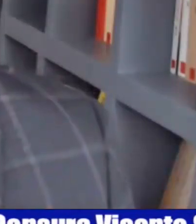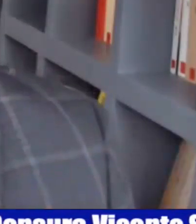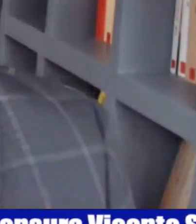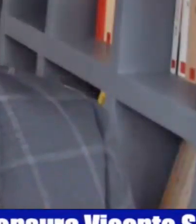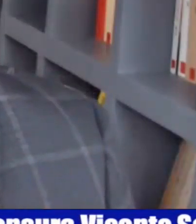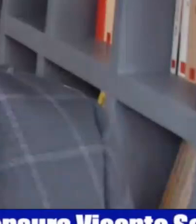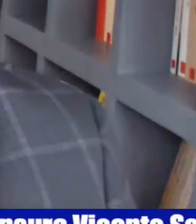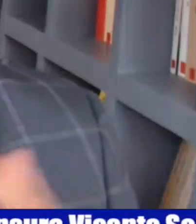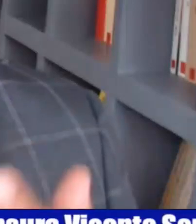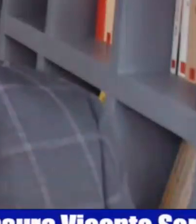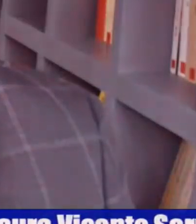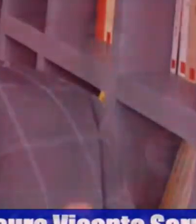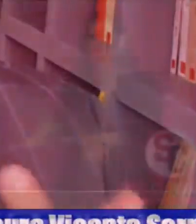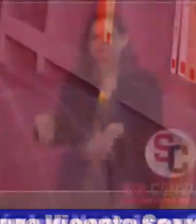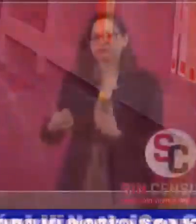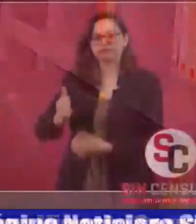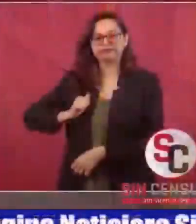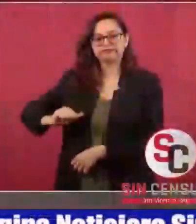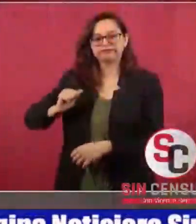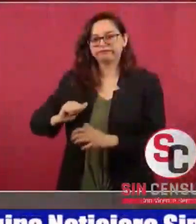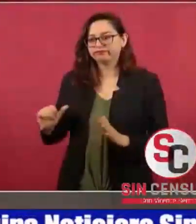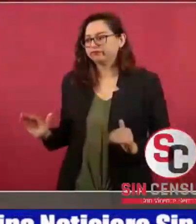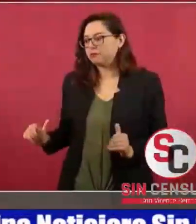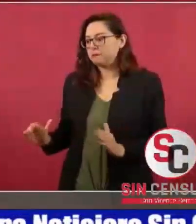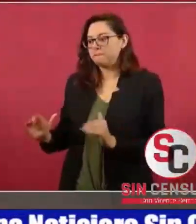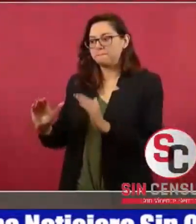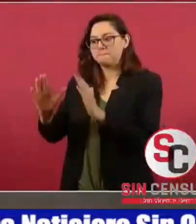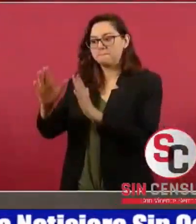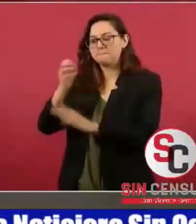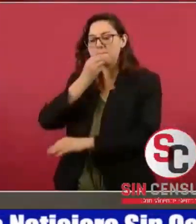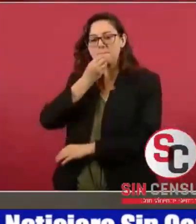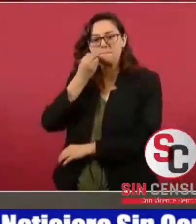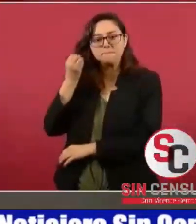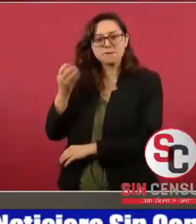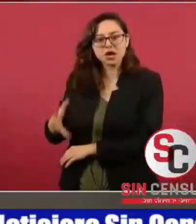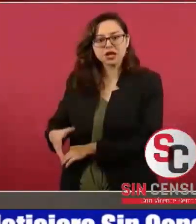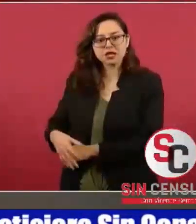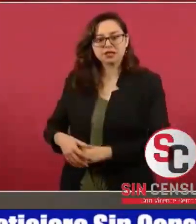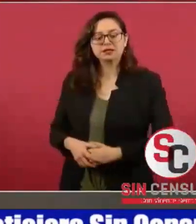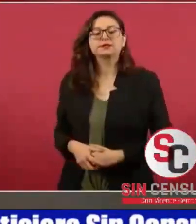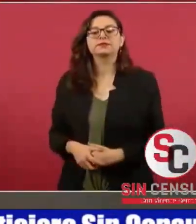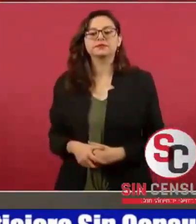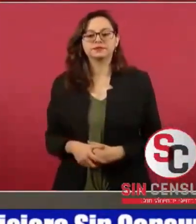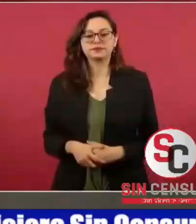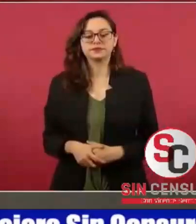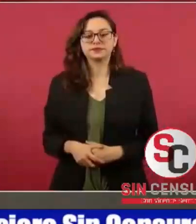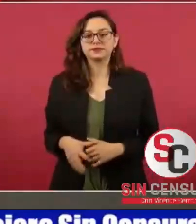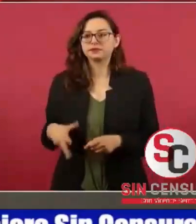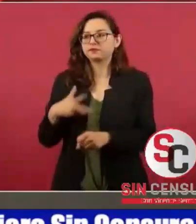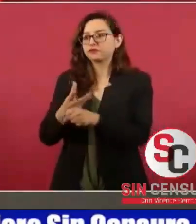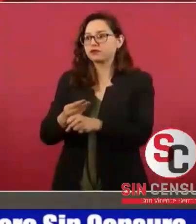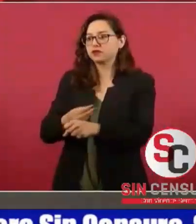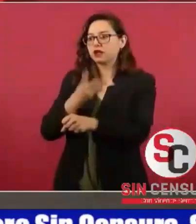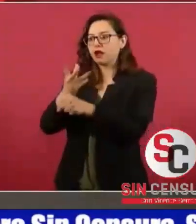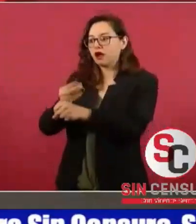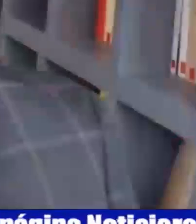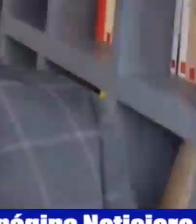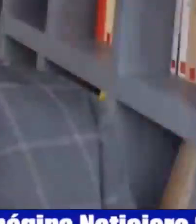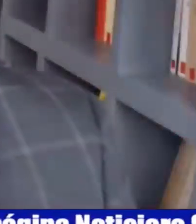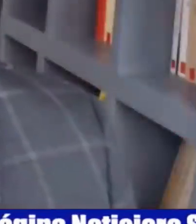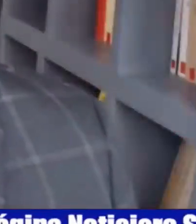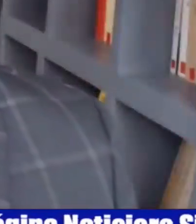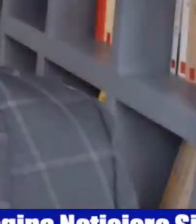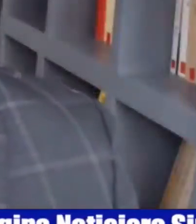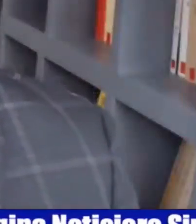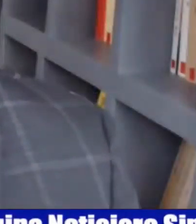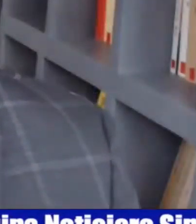los más jóvenes cómo estuvo la historia, los episodios más representativos, los más emblemáticos, para que